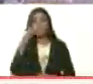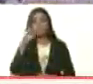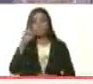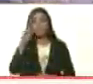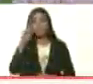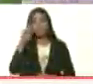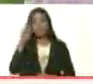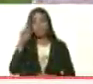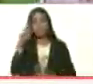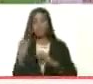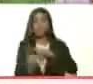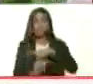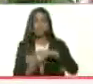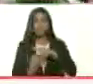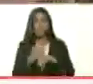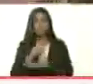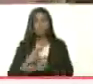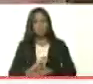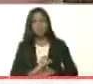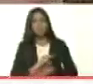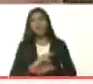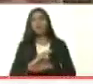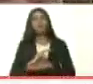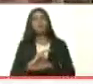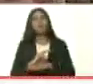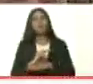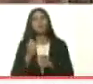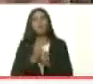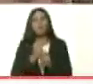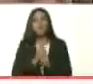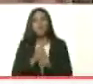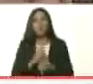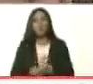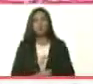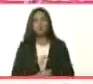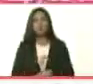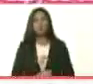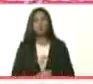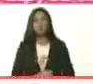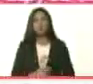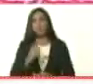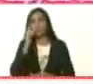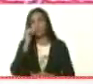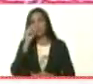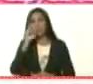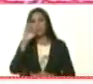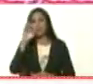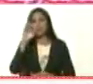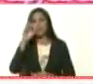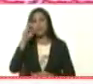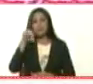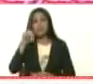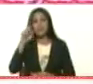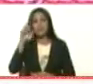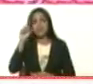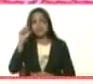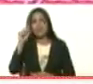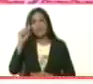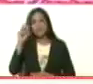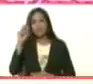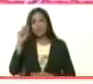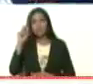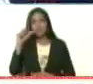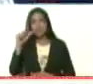Instituto Nacional de Prevención de Salud y Seguridad Laboral. A Néstor Ovalle, miembro de la Central Bolivariana, el